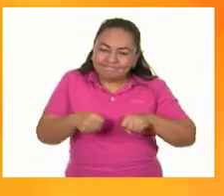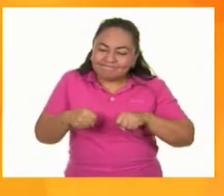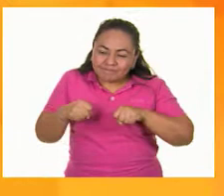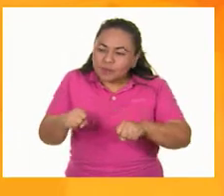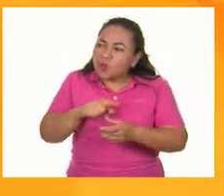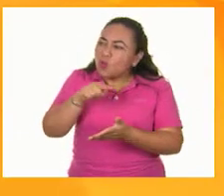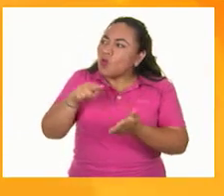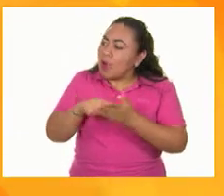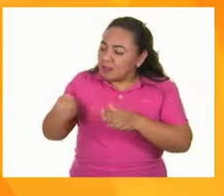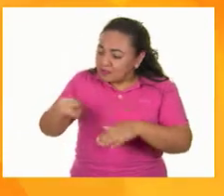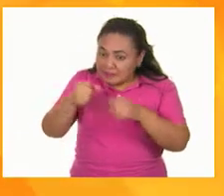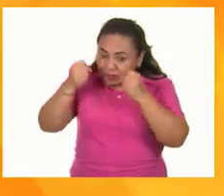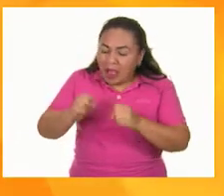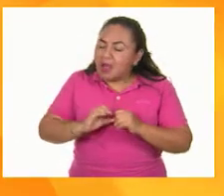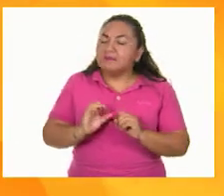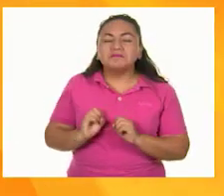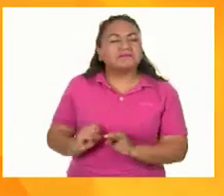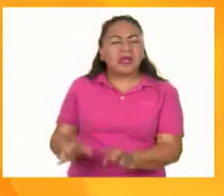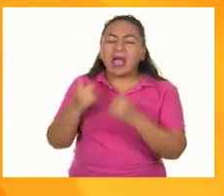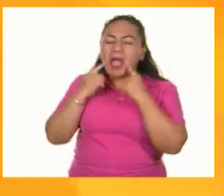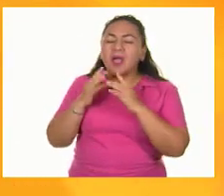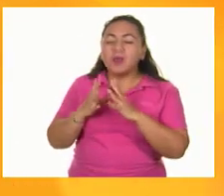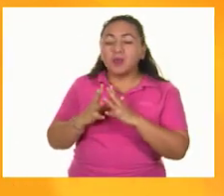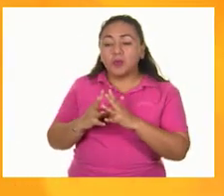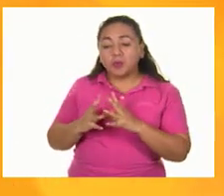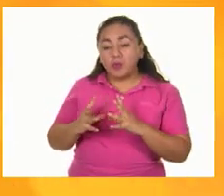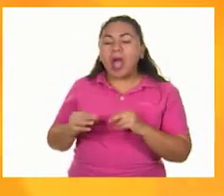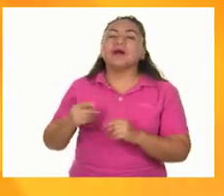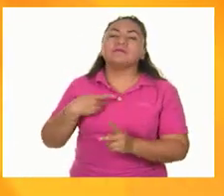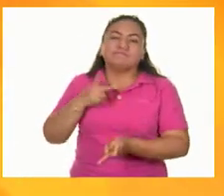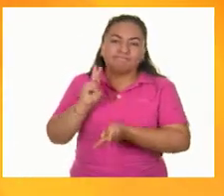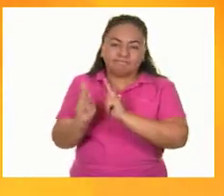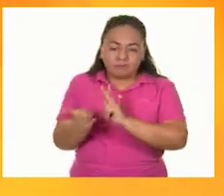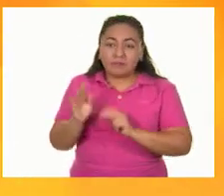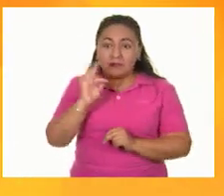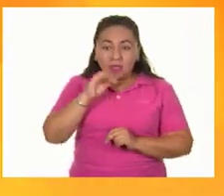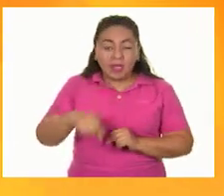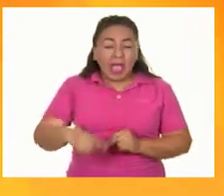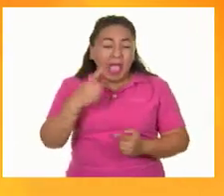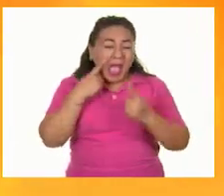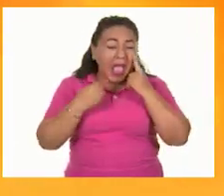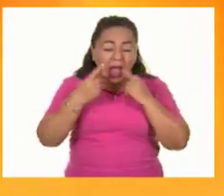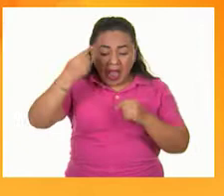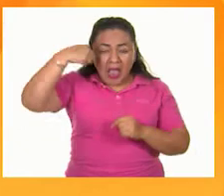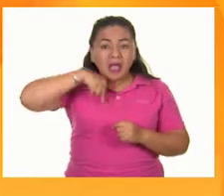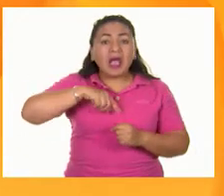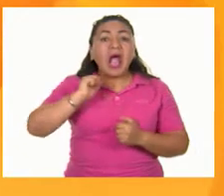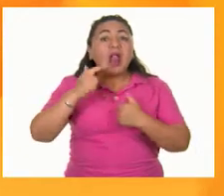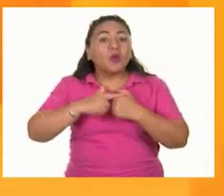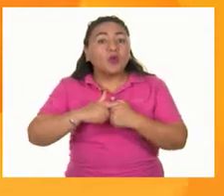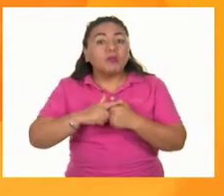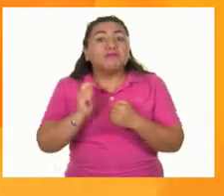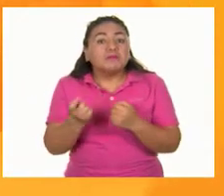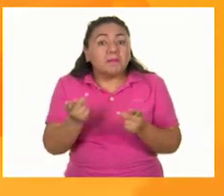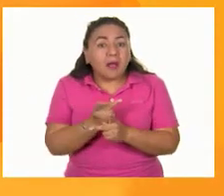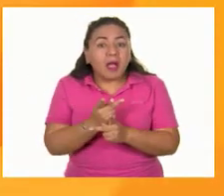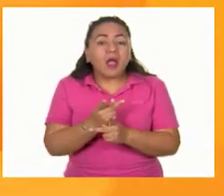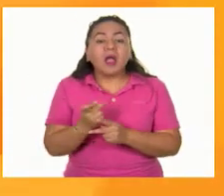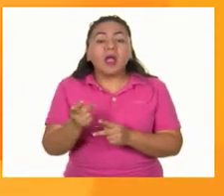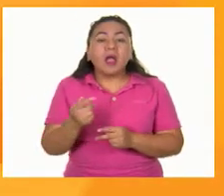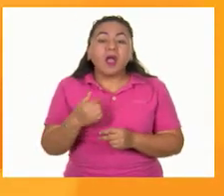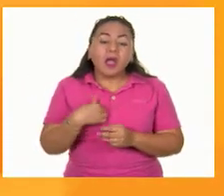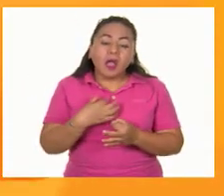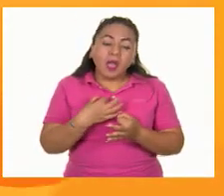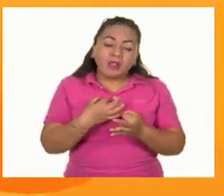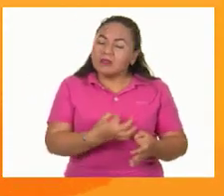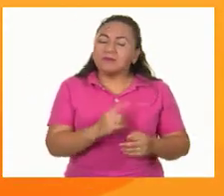calme para después hablar. Y si su berrinche es por tener algo, por favor, no cedas,